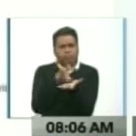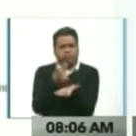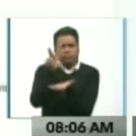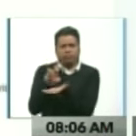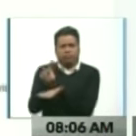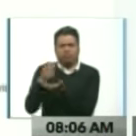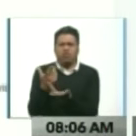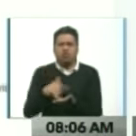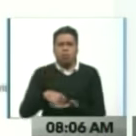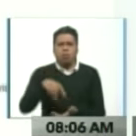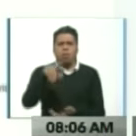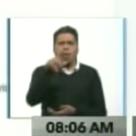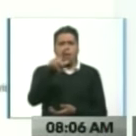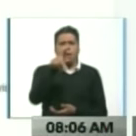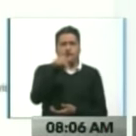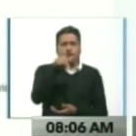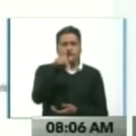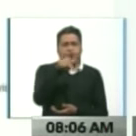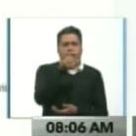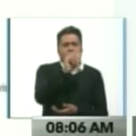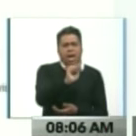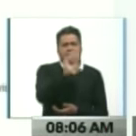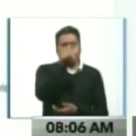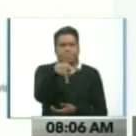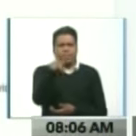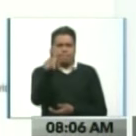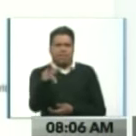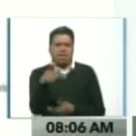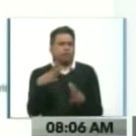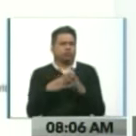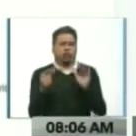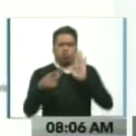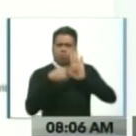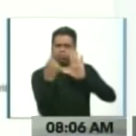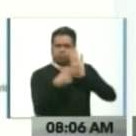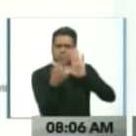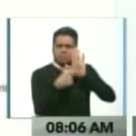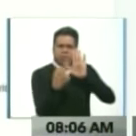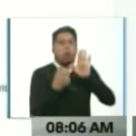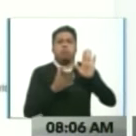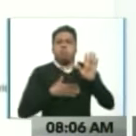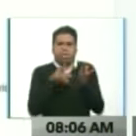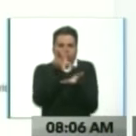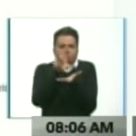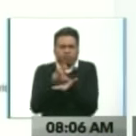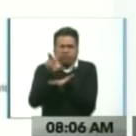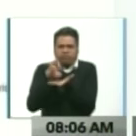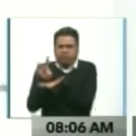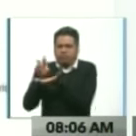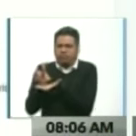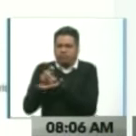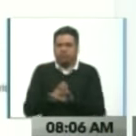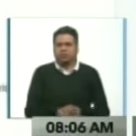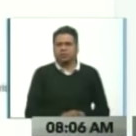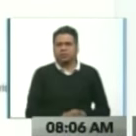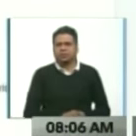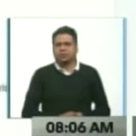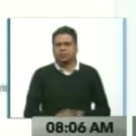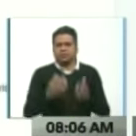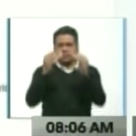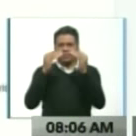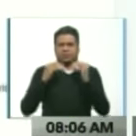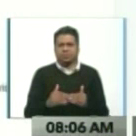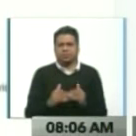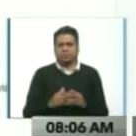dijo, en Play Store, cualquier dispositivo Bolívar. Android. Abajo nos dice, nosotros presentamos el mundo videojuegos